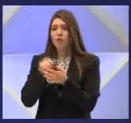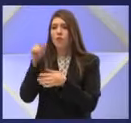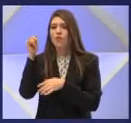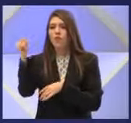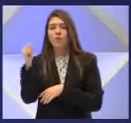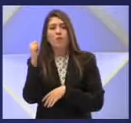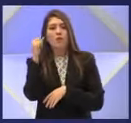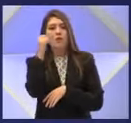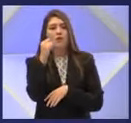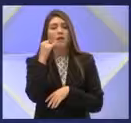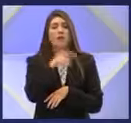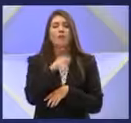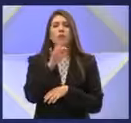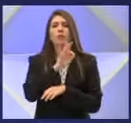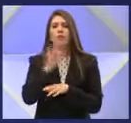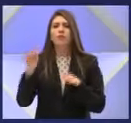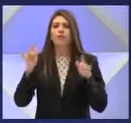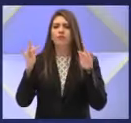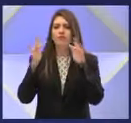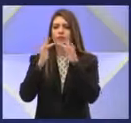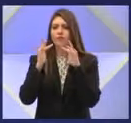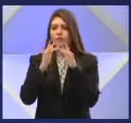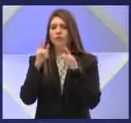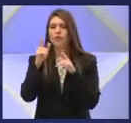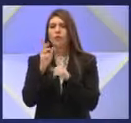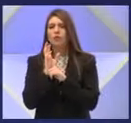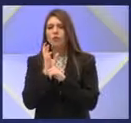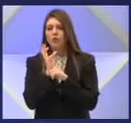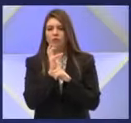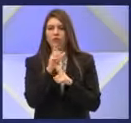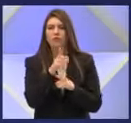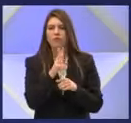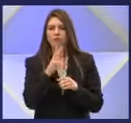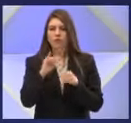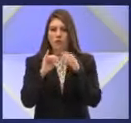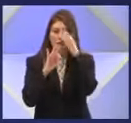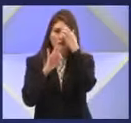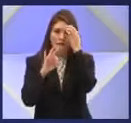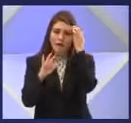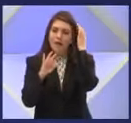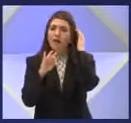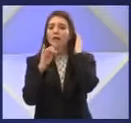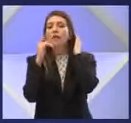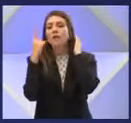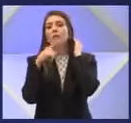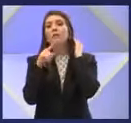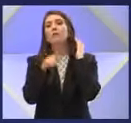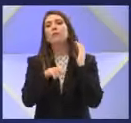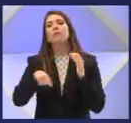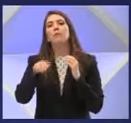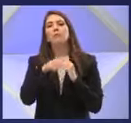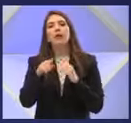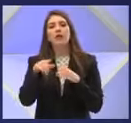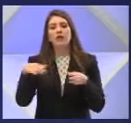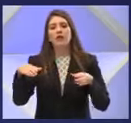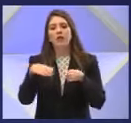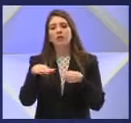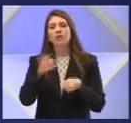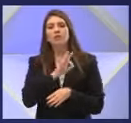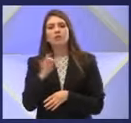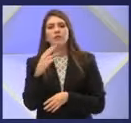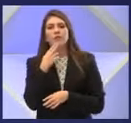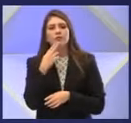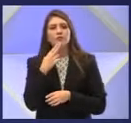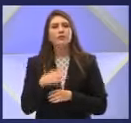conectarse a una antena de wifi para dar servicio a las comunidades pero también el potencial que se